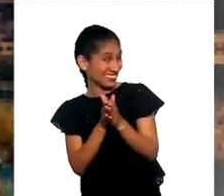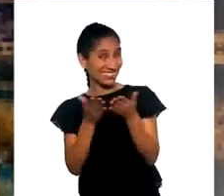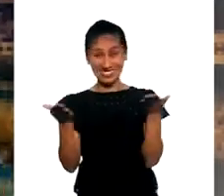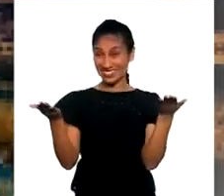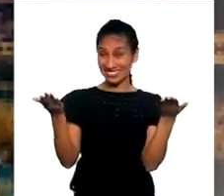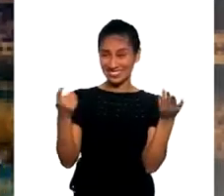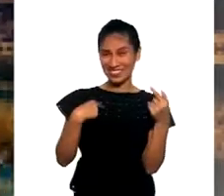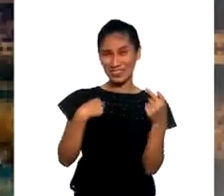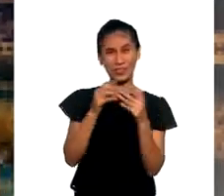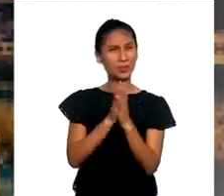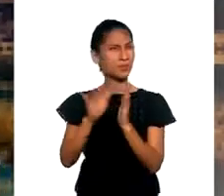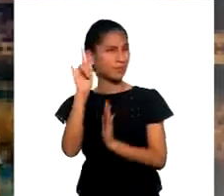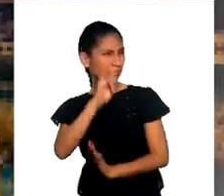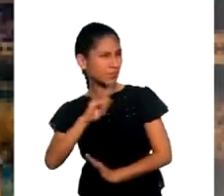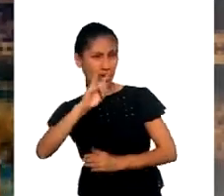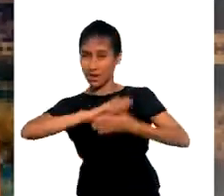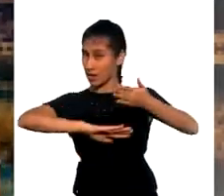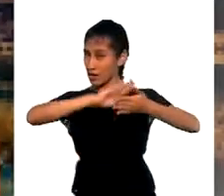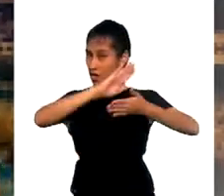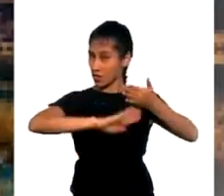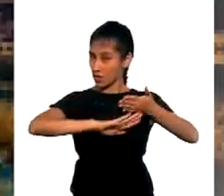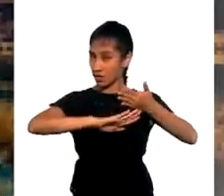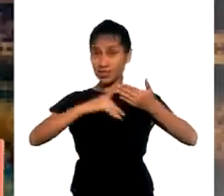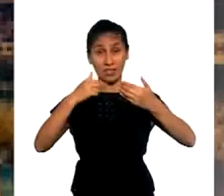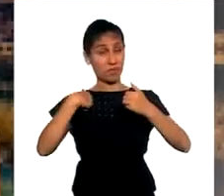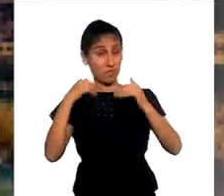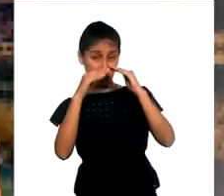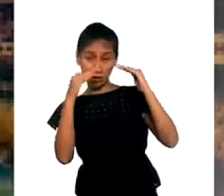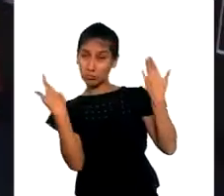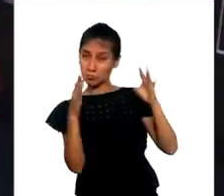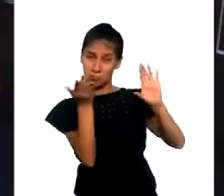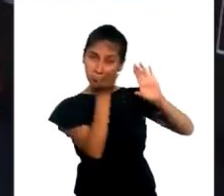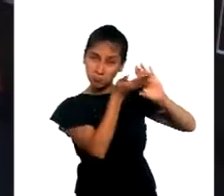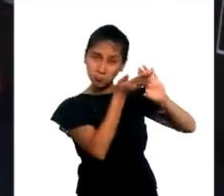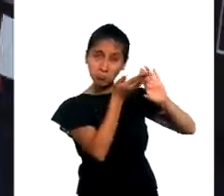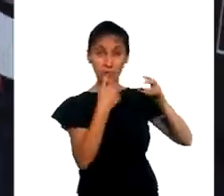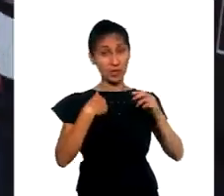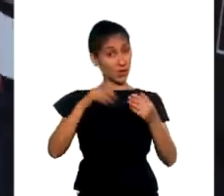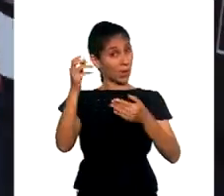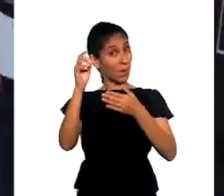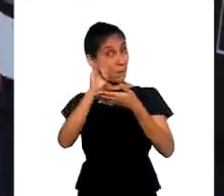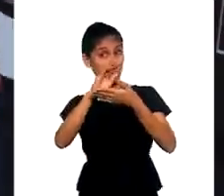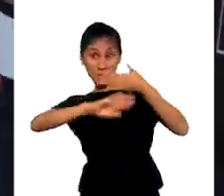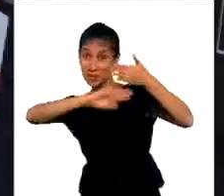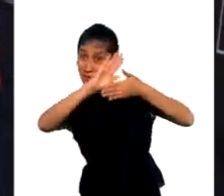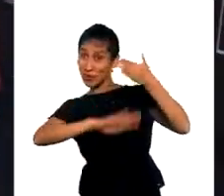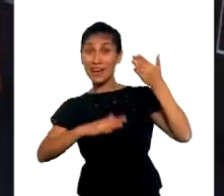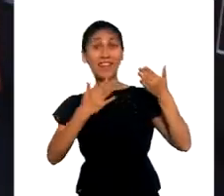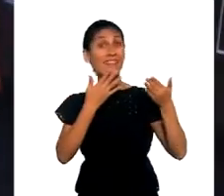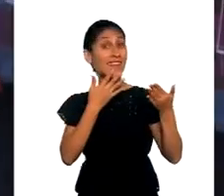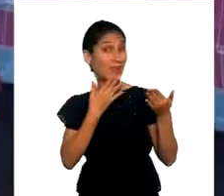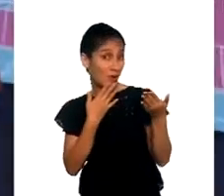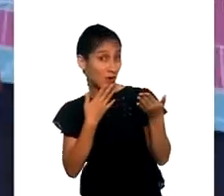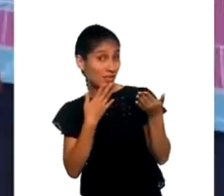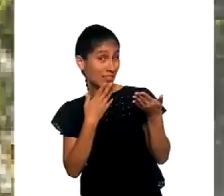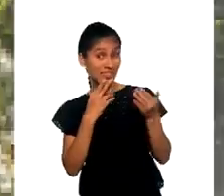yo usa en las hojas que tenía en mi casa y yo mis hojas de colores